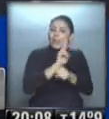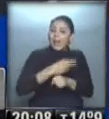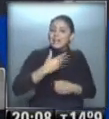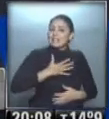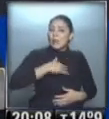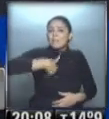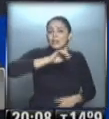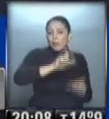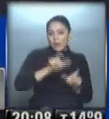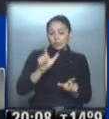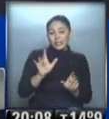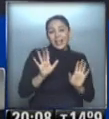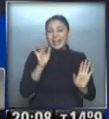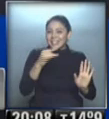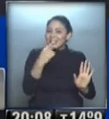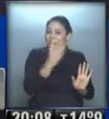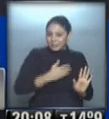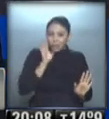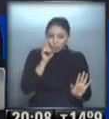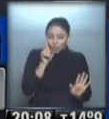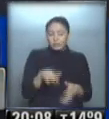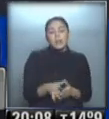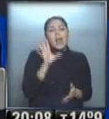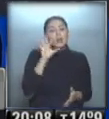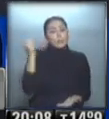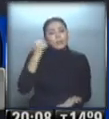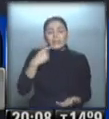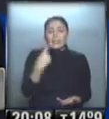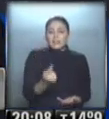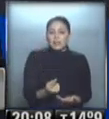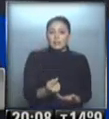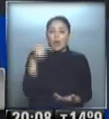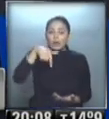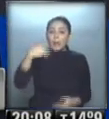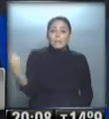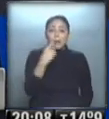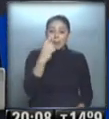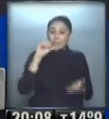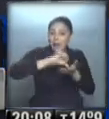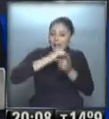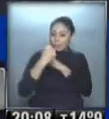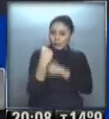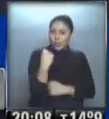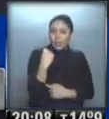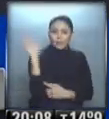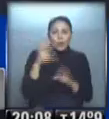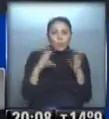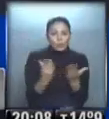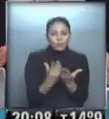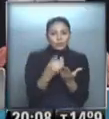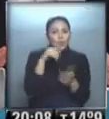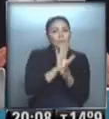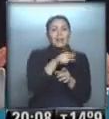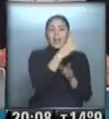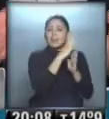Algunos detalles, Pablo Viña, que me parece interesante para remarcar, porque al fin y al cabo estamos hablando de la primera potencia mundial que además se presenta a sí mismo como un